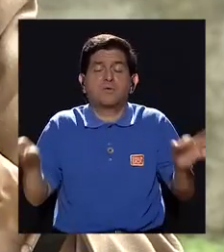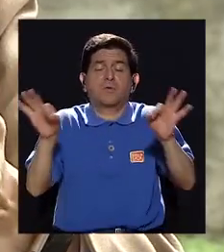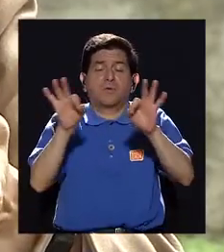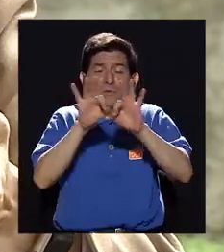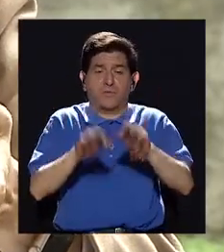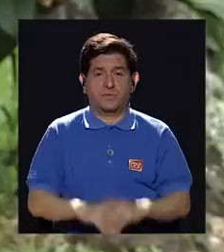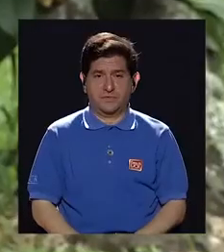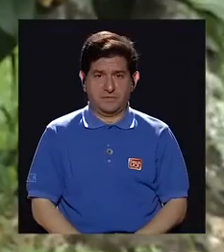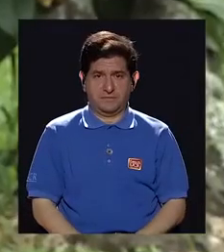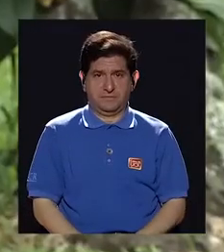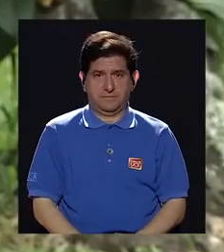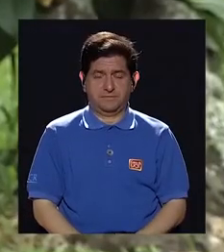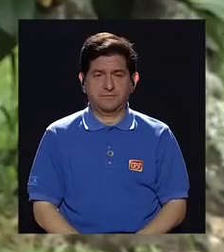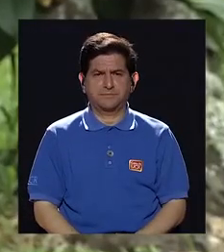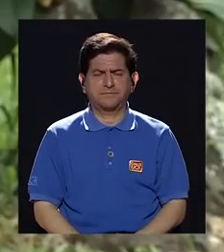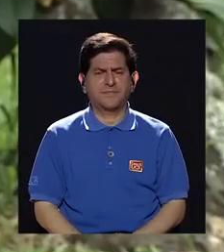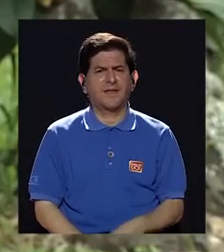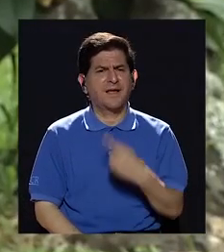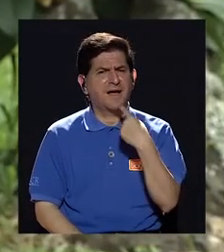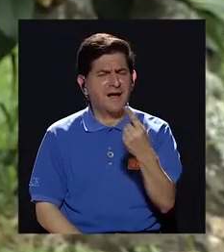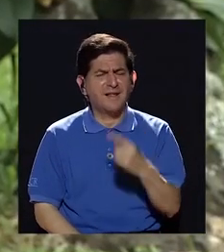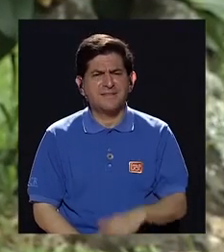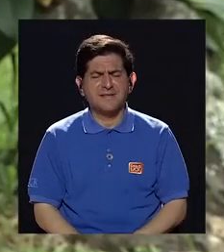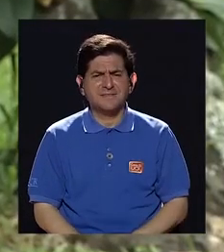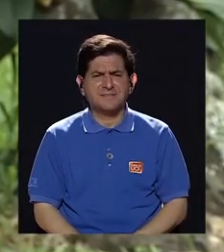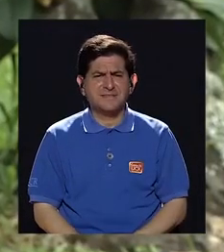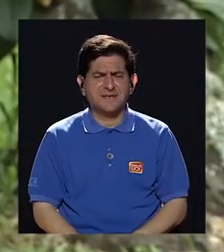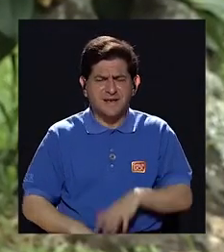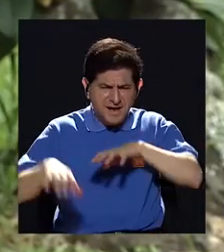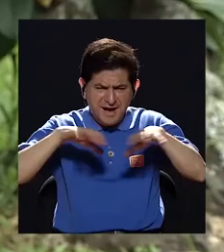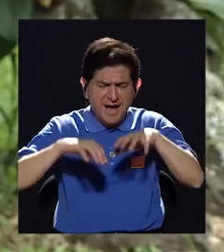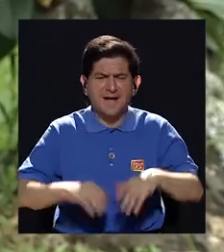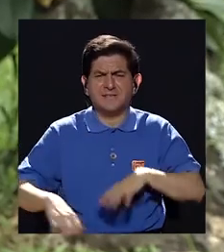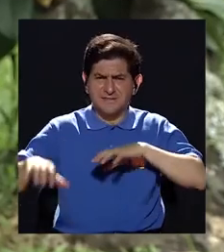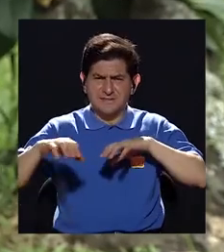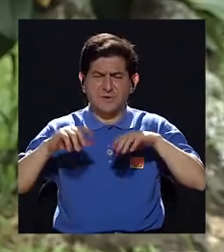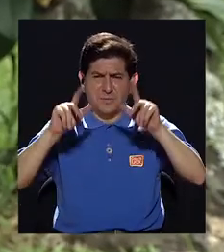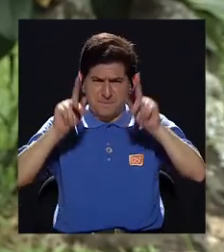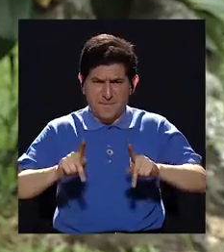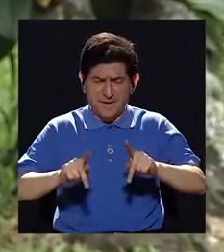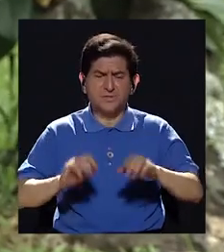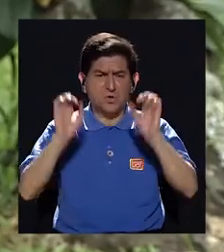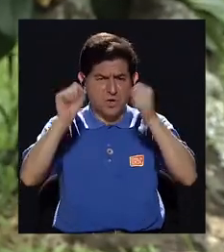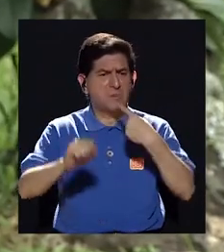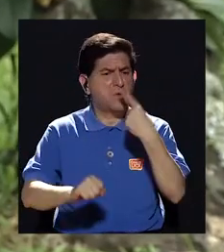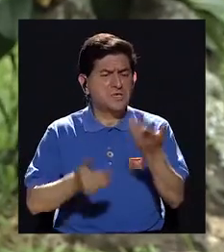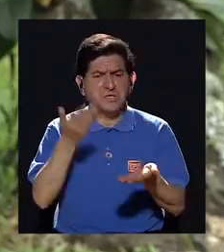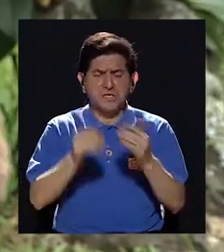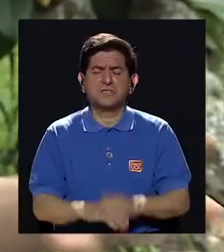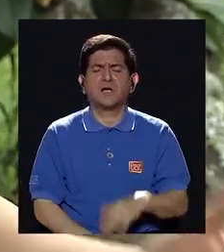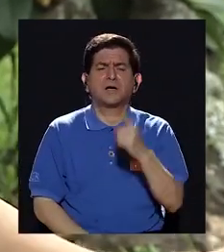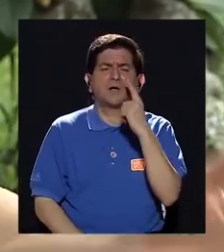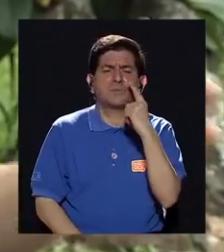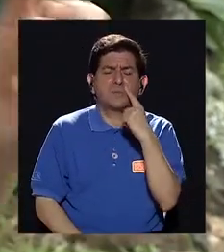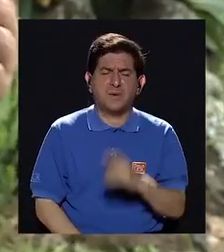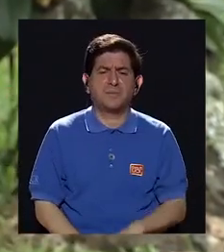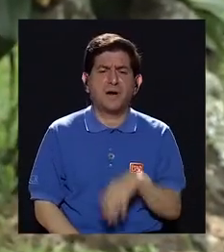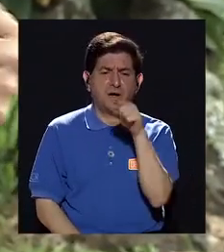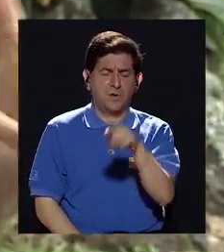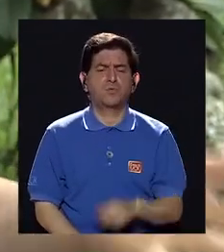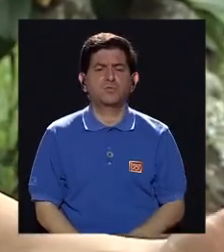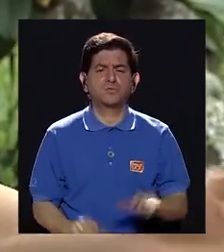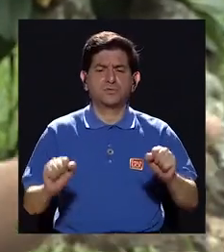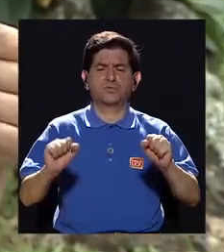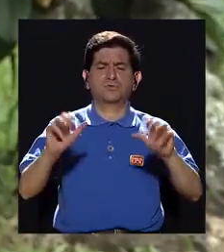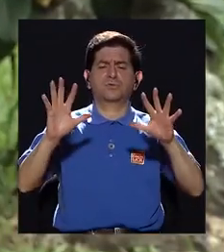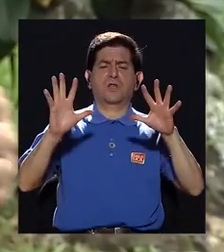y fundamentales. Y fundamentales. Cuando habla de ejercicios activos, es que si la persona todavía puede decirle, papá, abra los brazos,